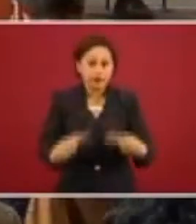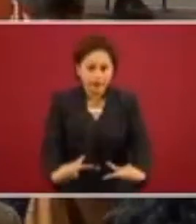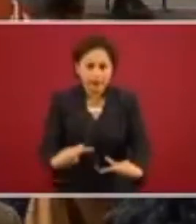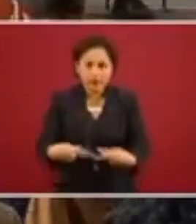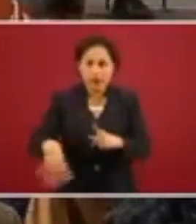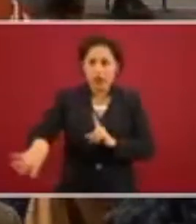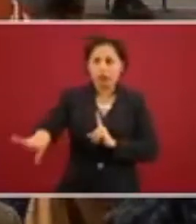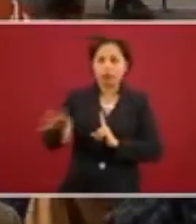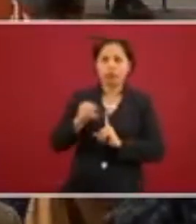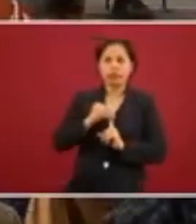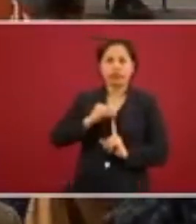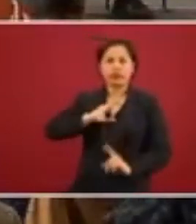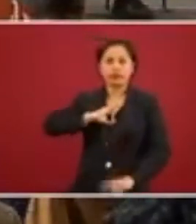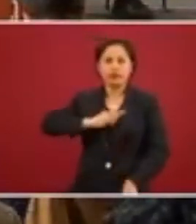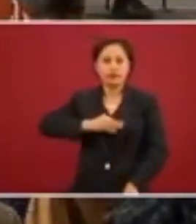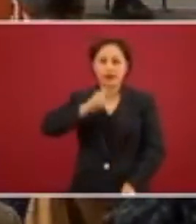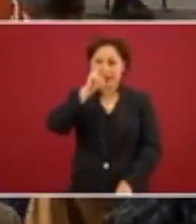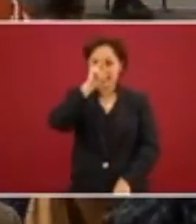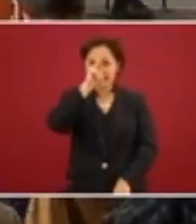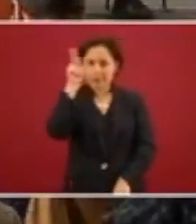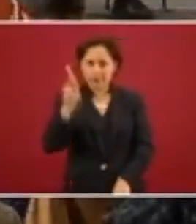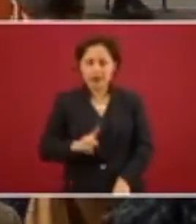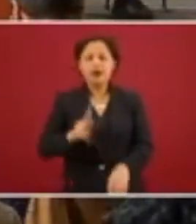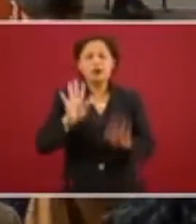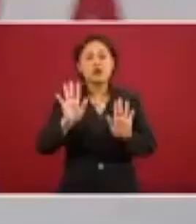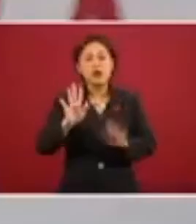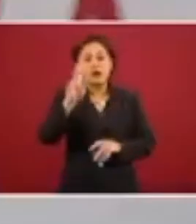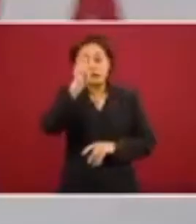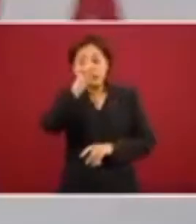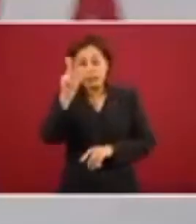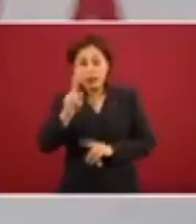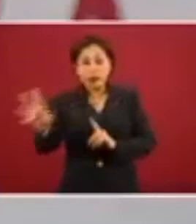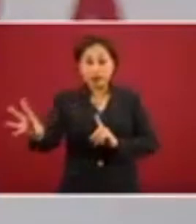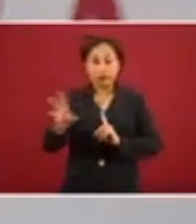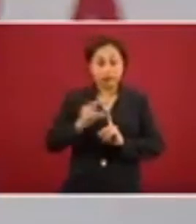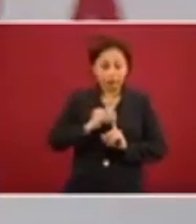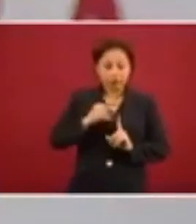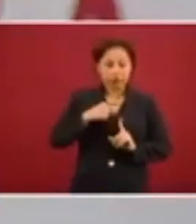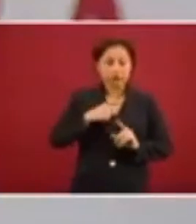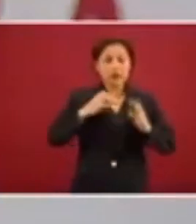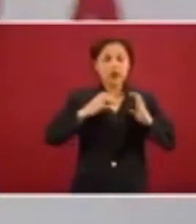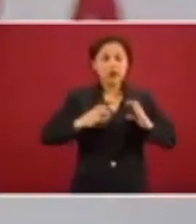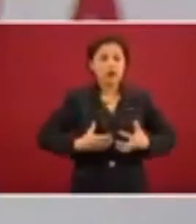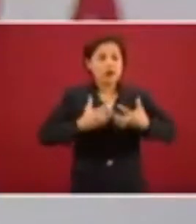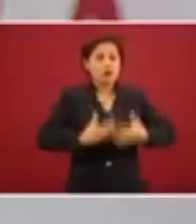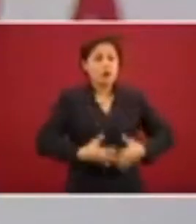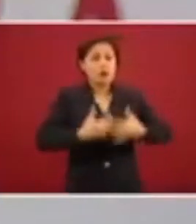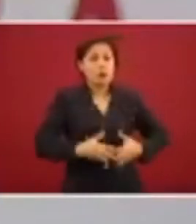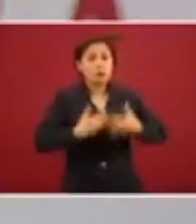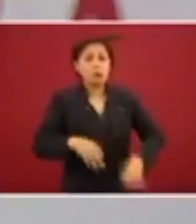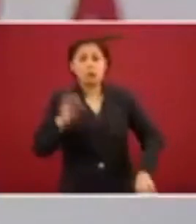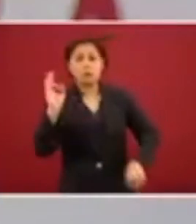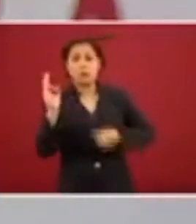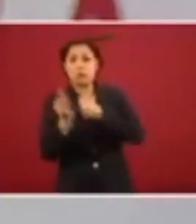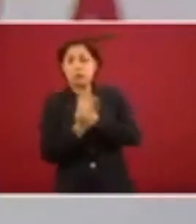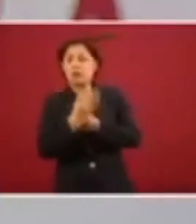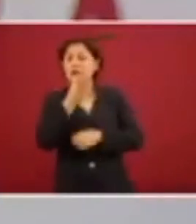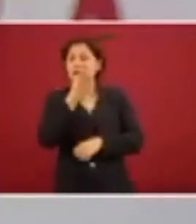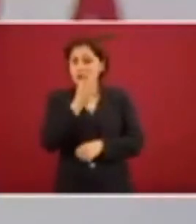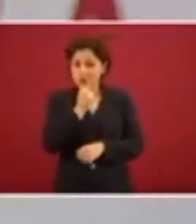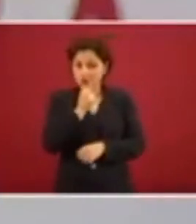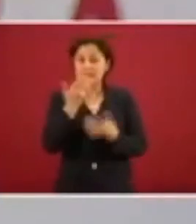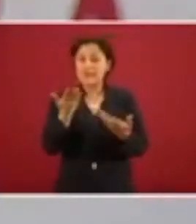a que se compliquen las infecciones. De hecho, las infecciones son una de las primeras causas